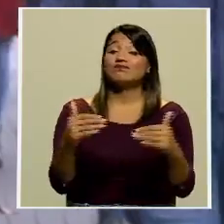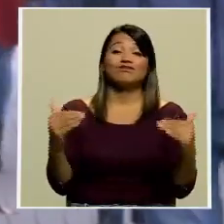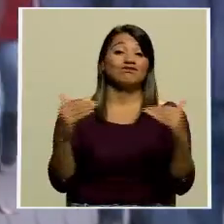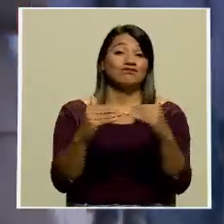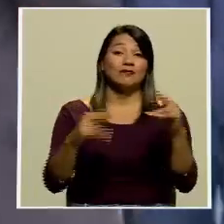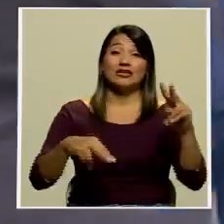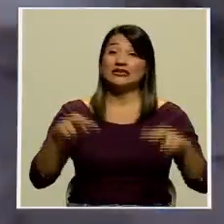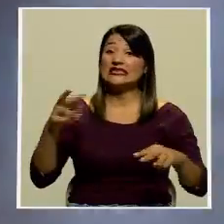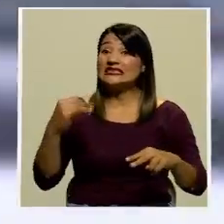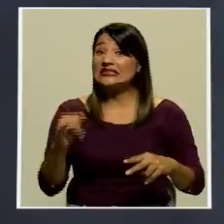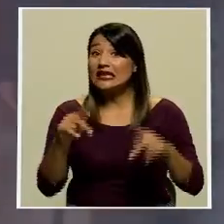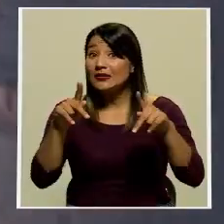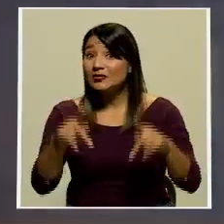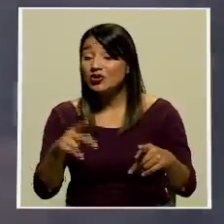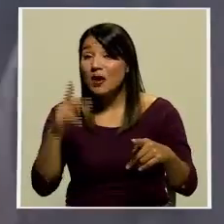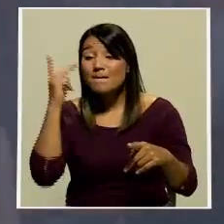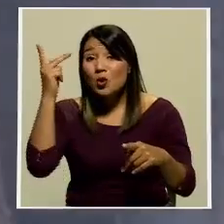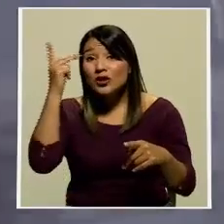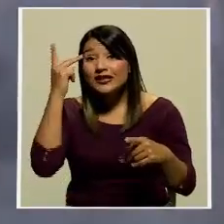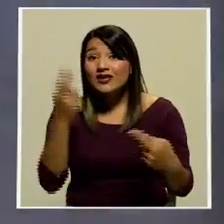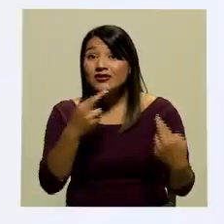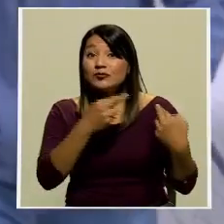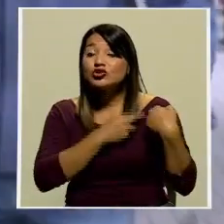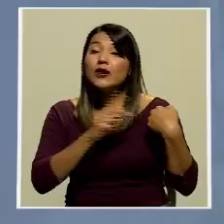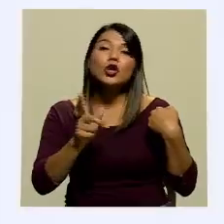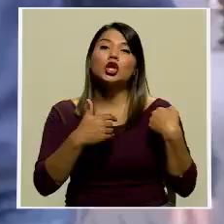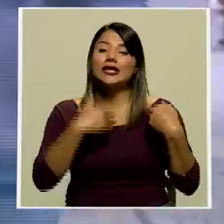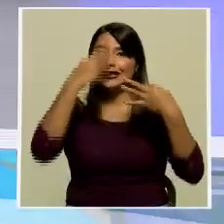políticos no toman las medidas adecuadas.